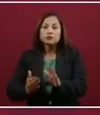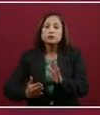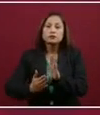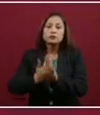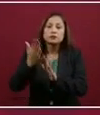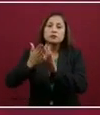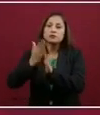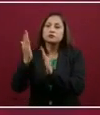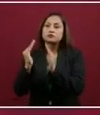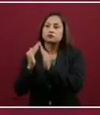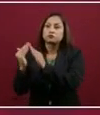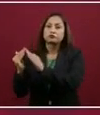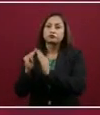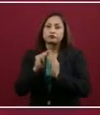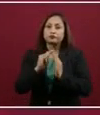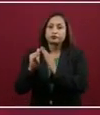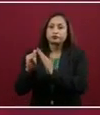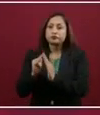se iba a vender